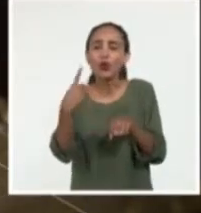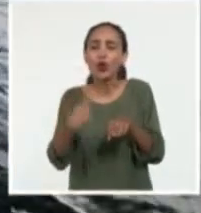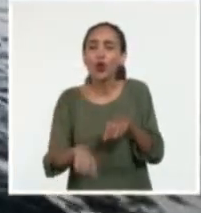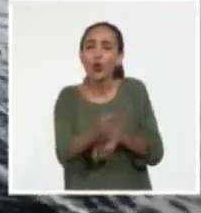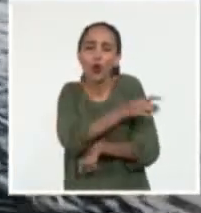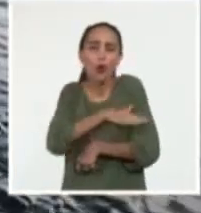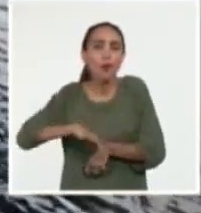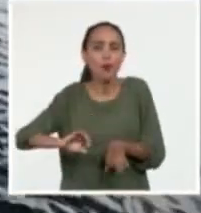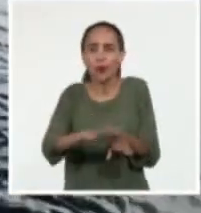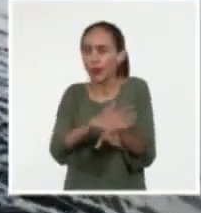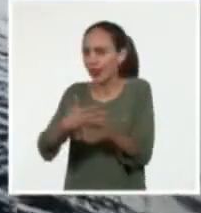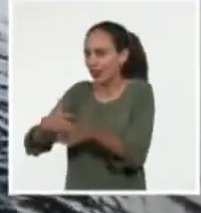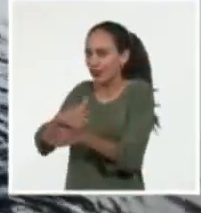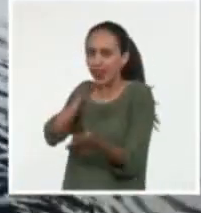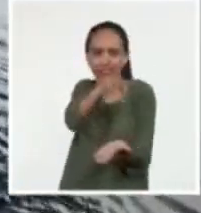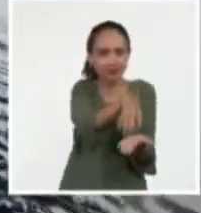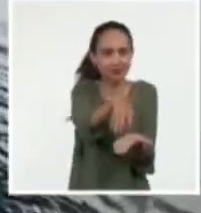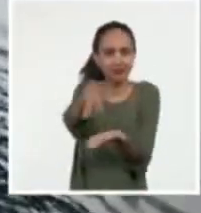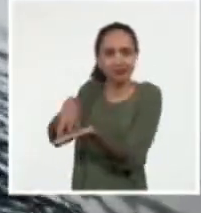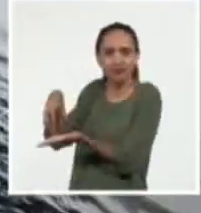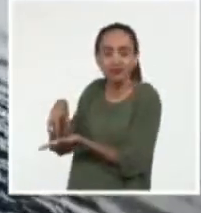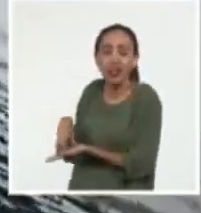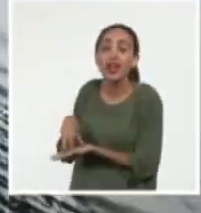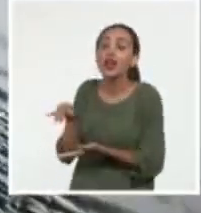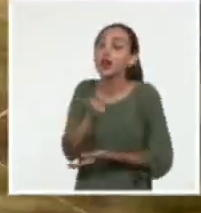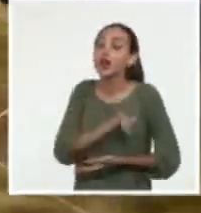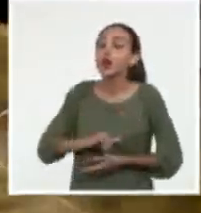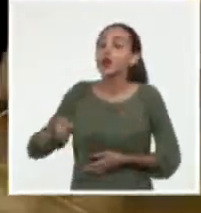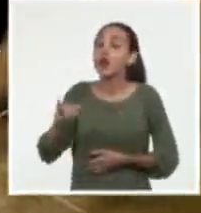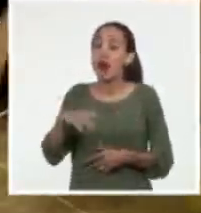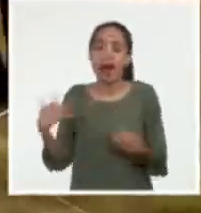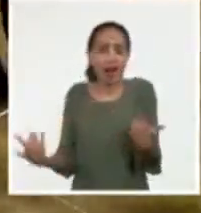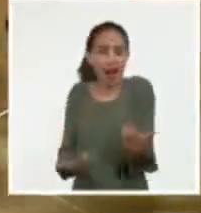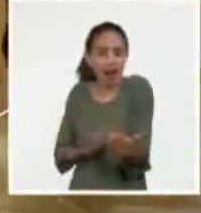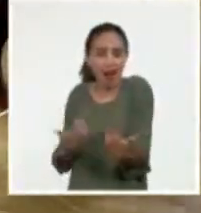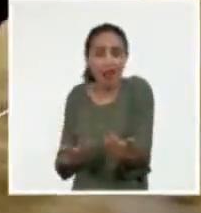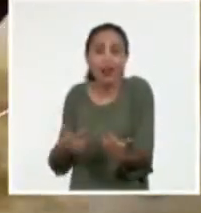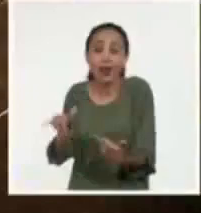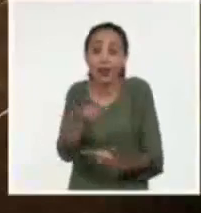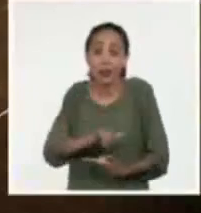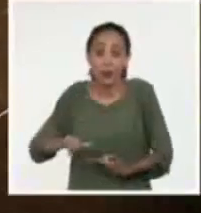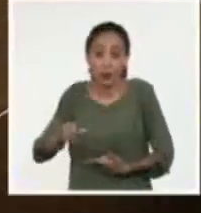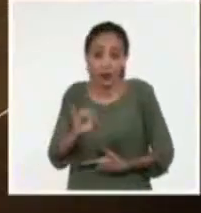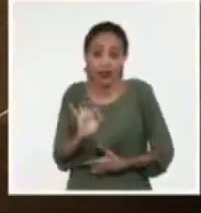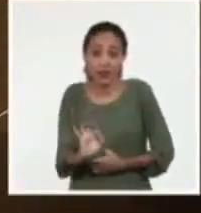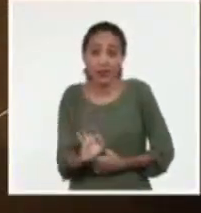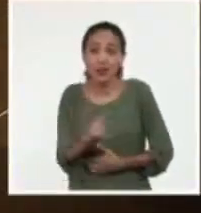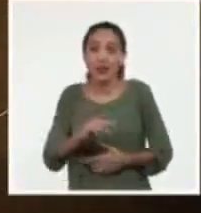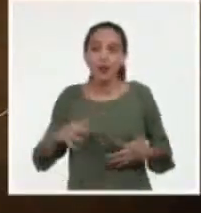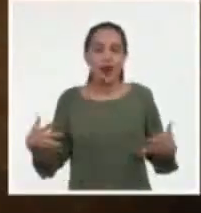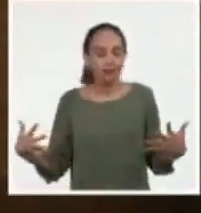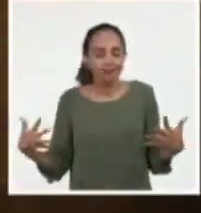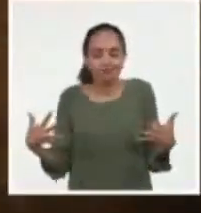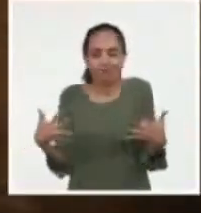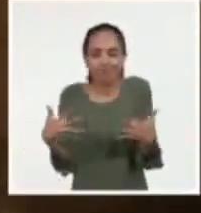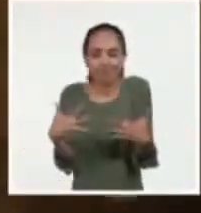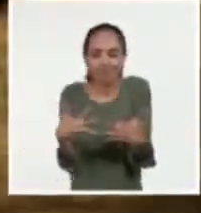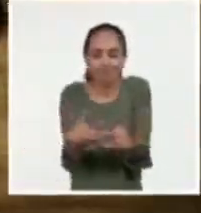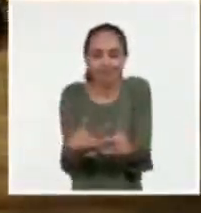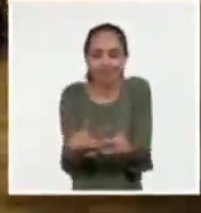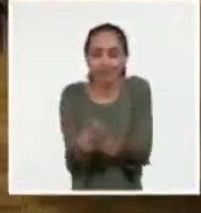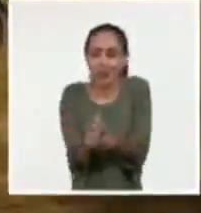de diferentes latitudes, y tras cruentas batallas, se fundieron en una amalgama con